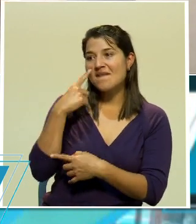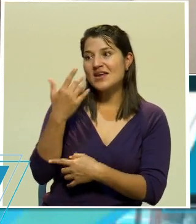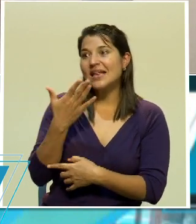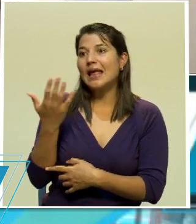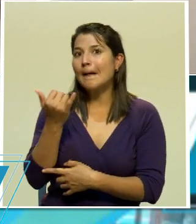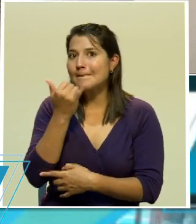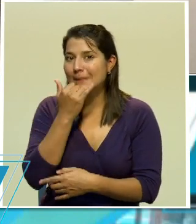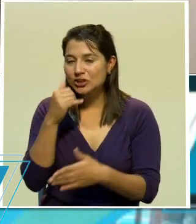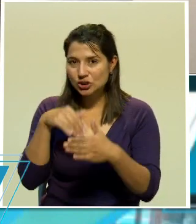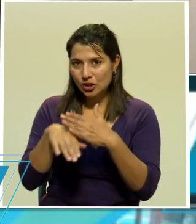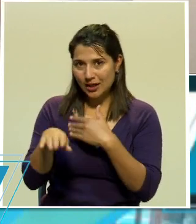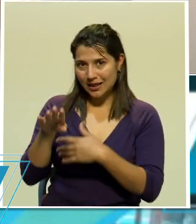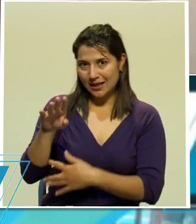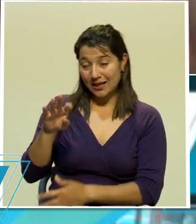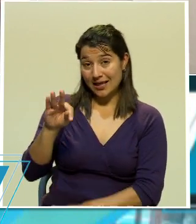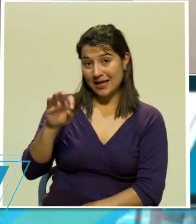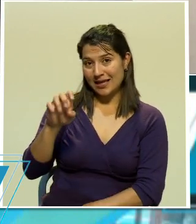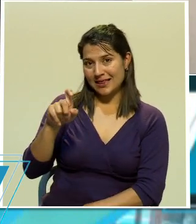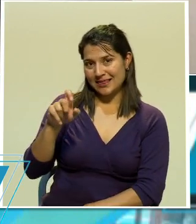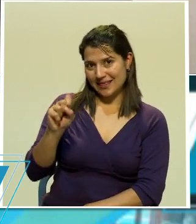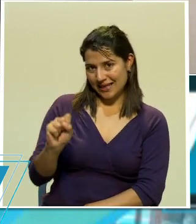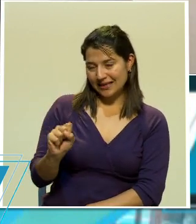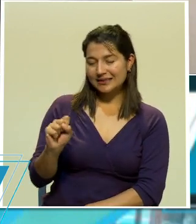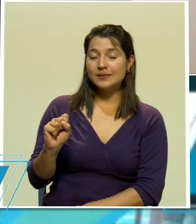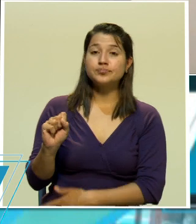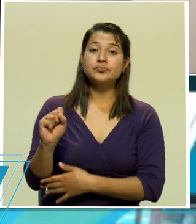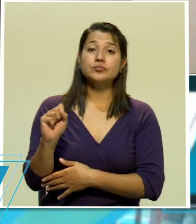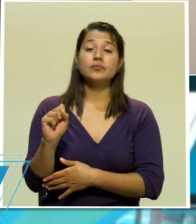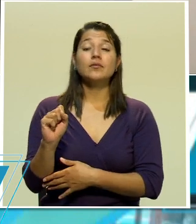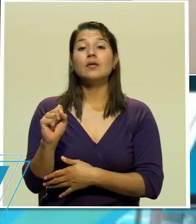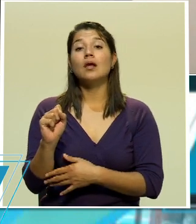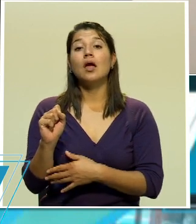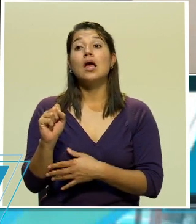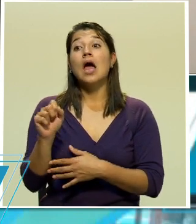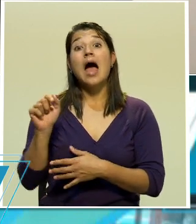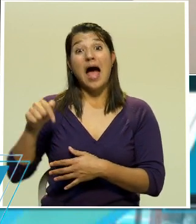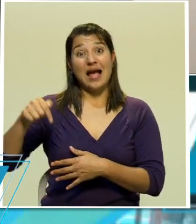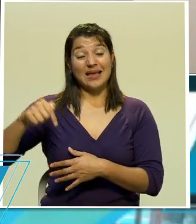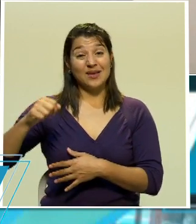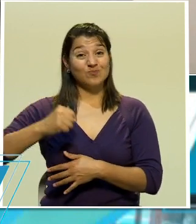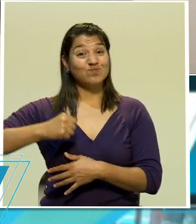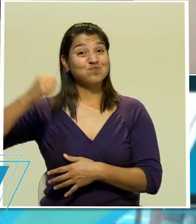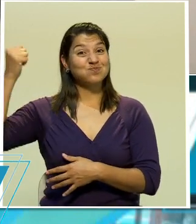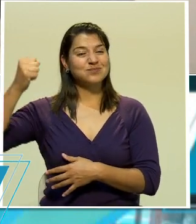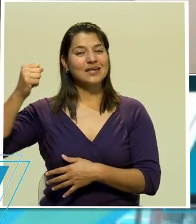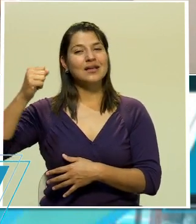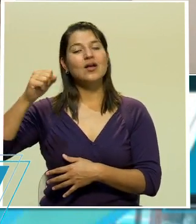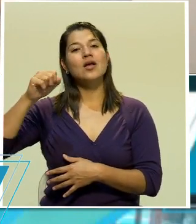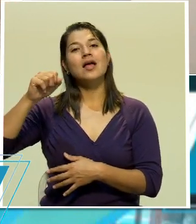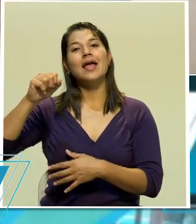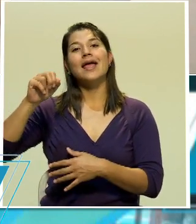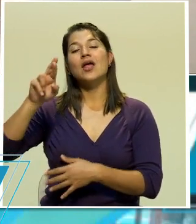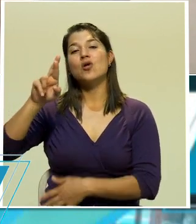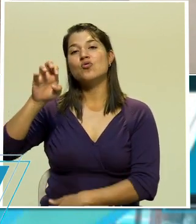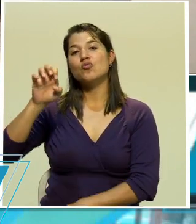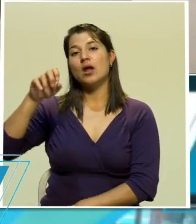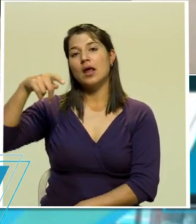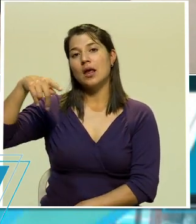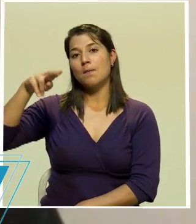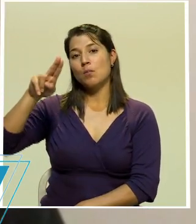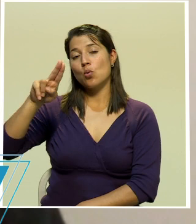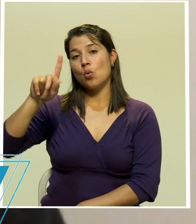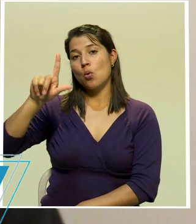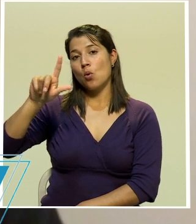Como se esperaba, a pesar de la decepción de los demócratas, ganaron los republicanos, pero más importante que la elección a nivel